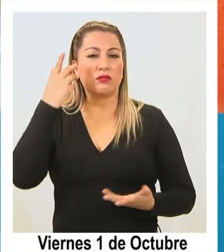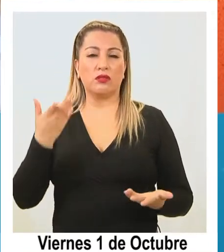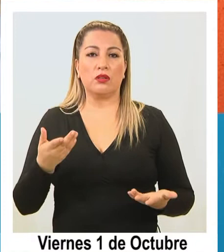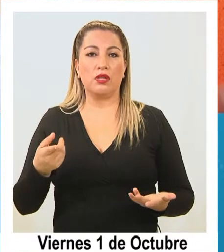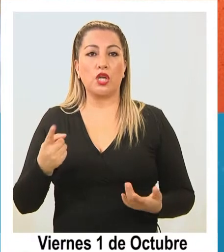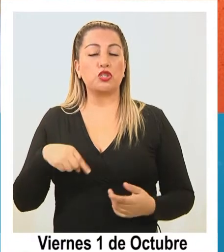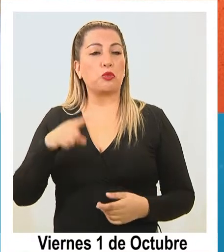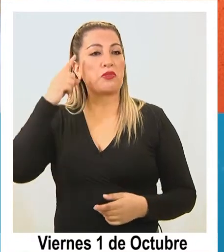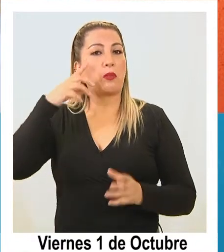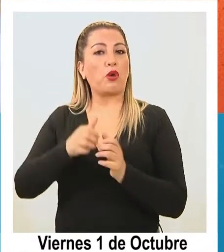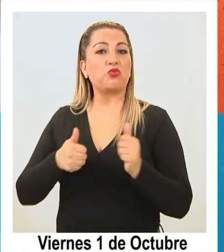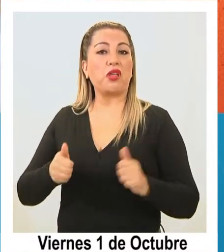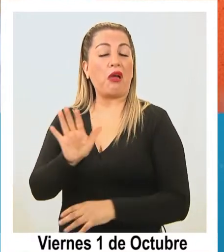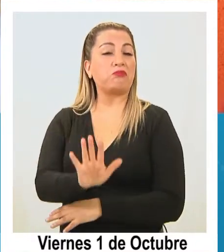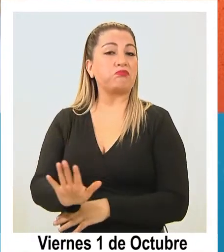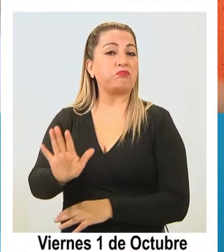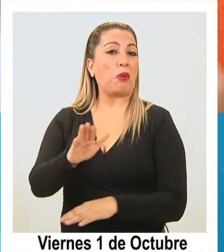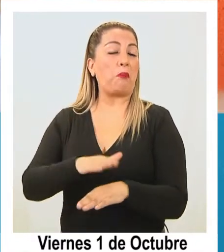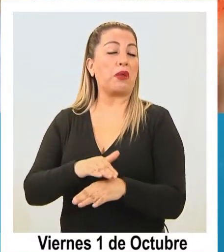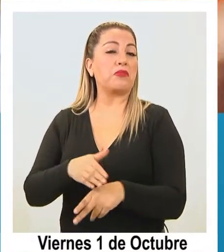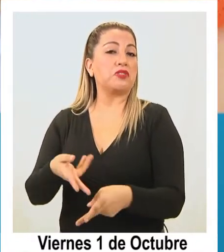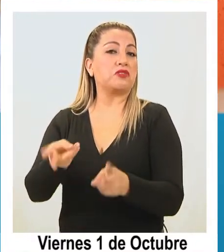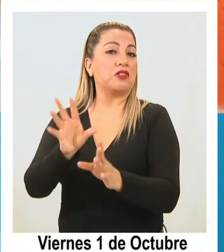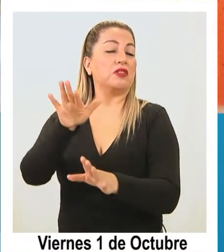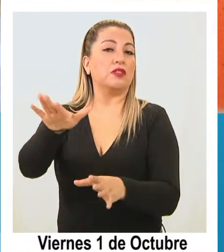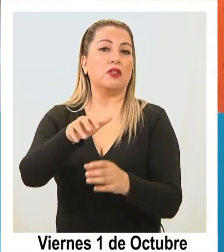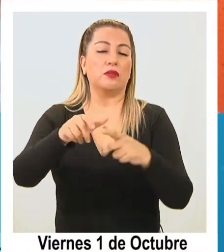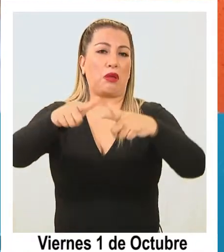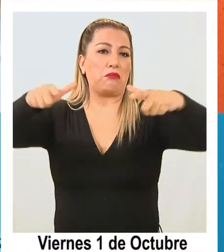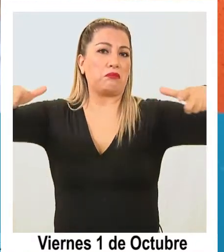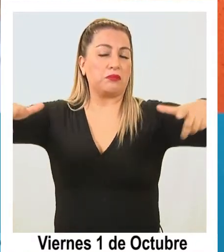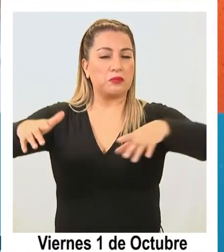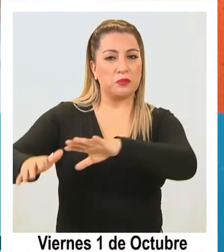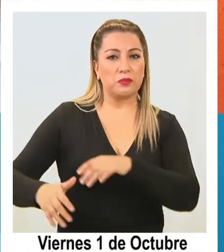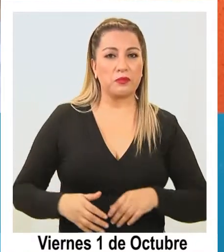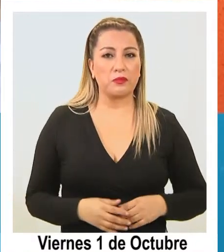fondo que este problema se expandiera, este campamento improvisado.